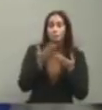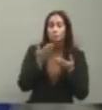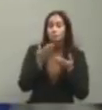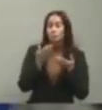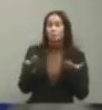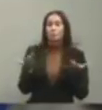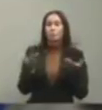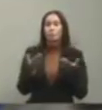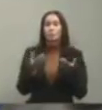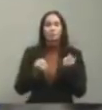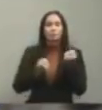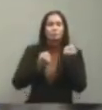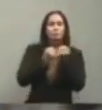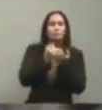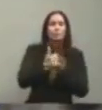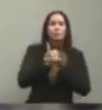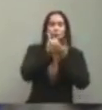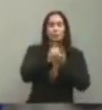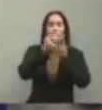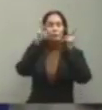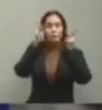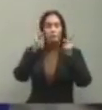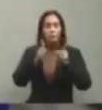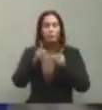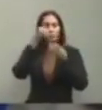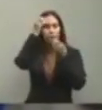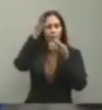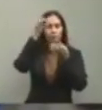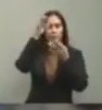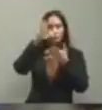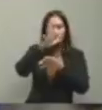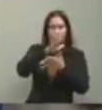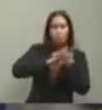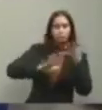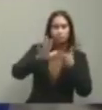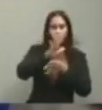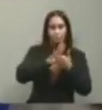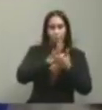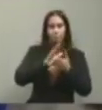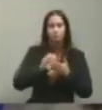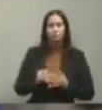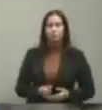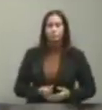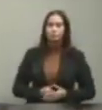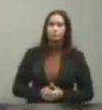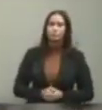contribuimos a la población dando información errónea